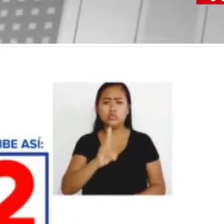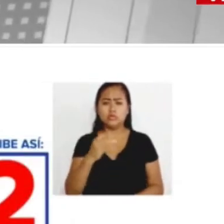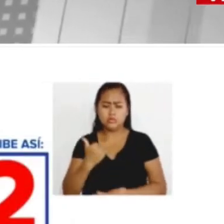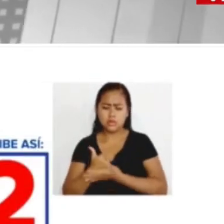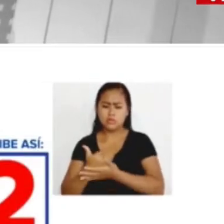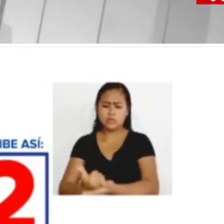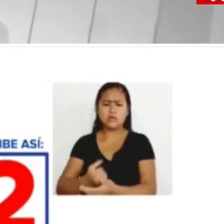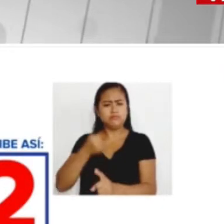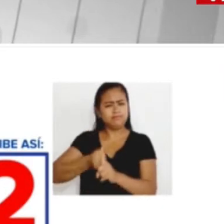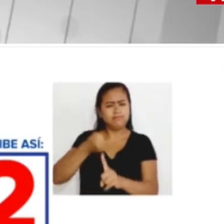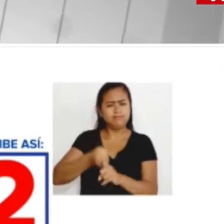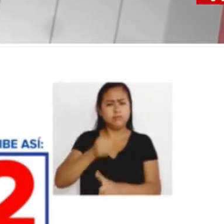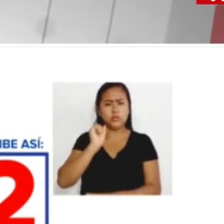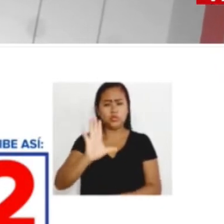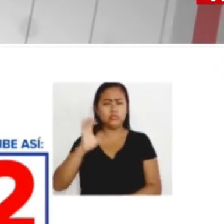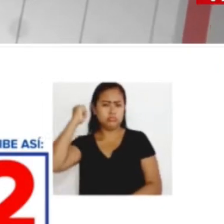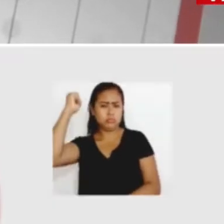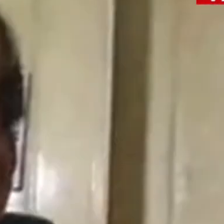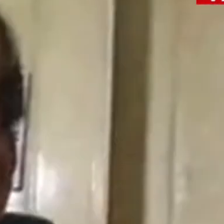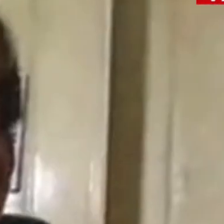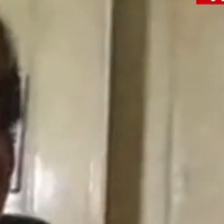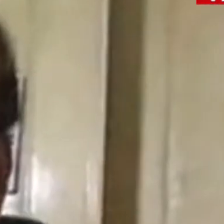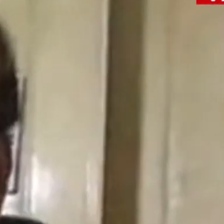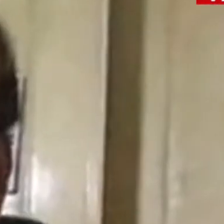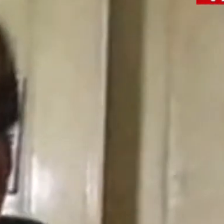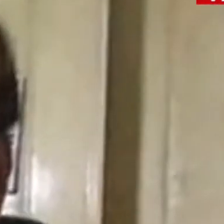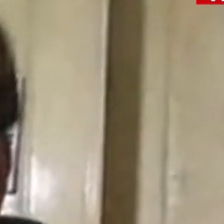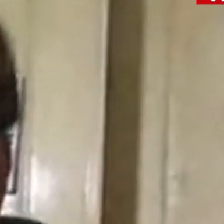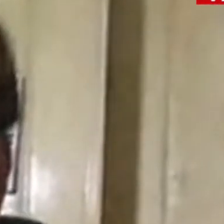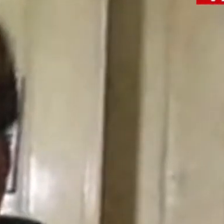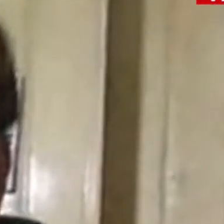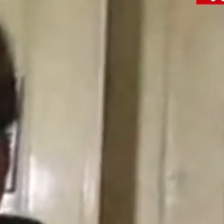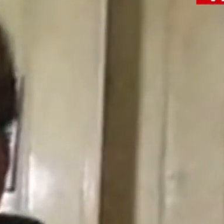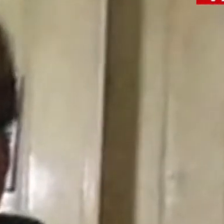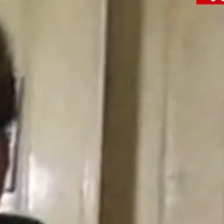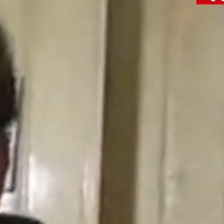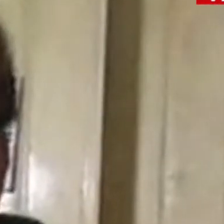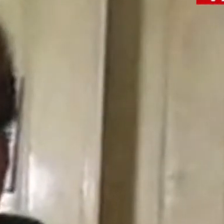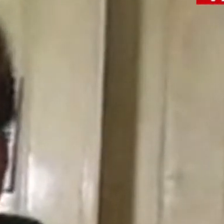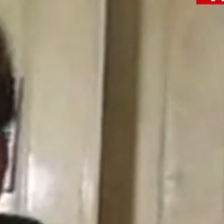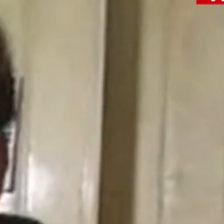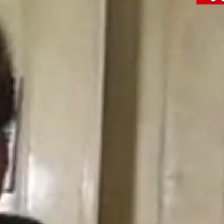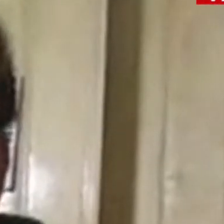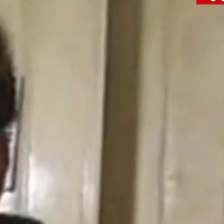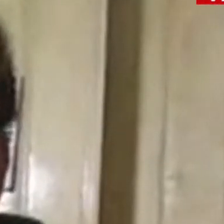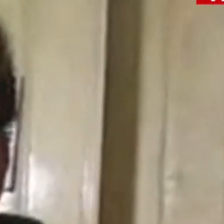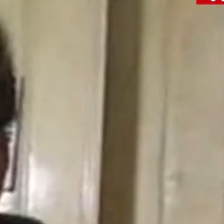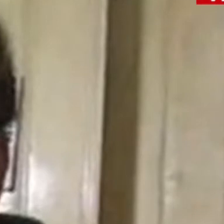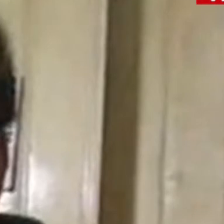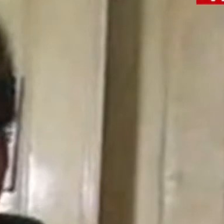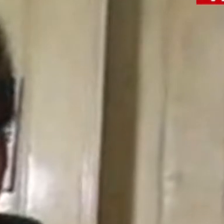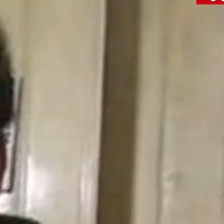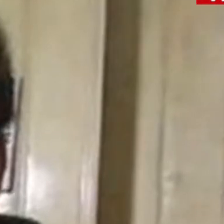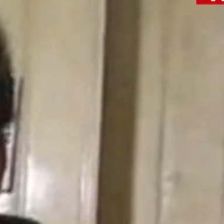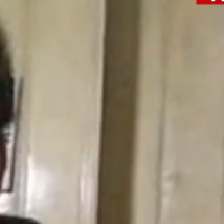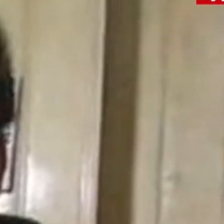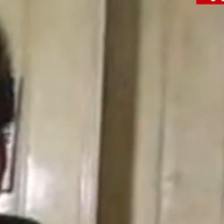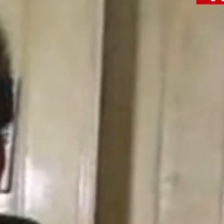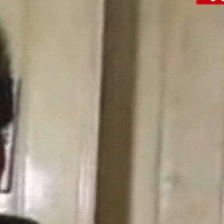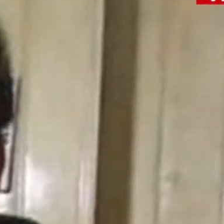el mismo circunstancia que estamos viviendo en nuestra región, en nuestro país, hace de que la campaña más se haga a través de redes